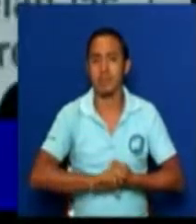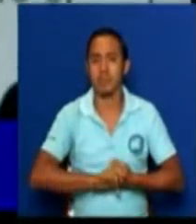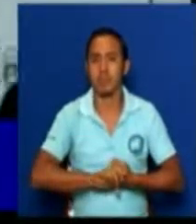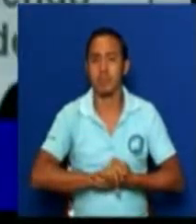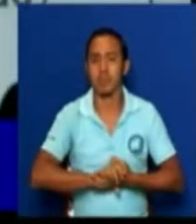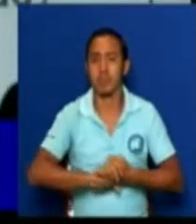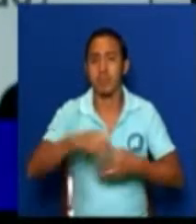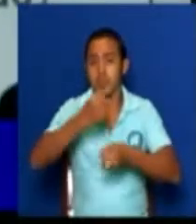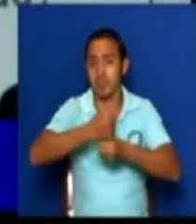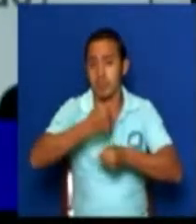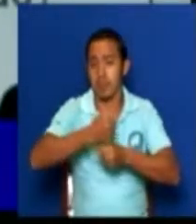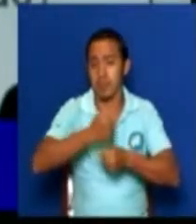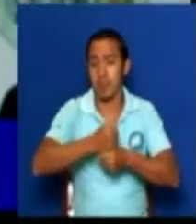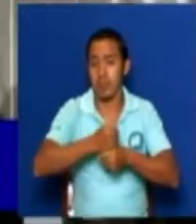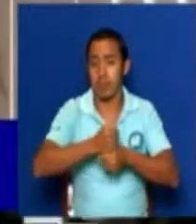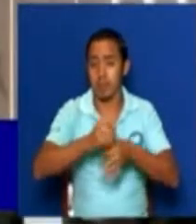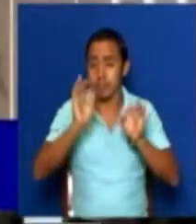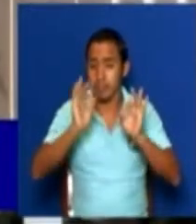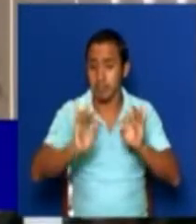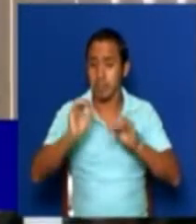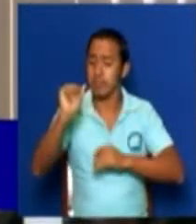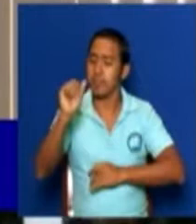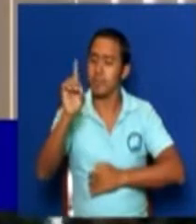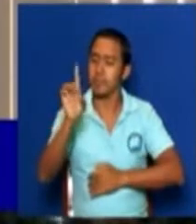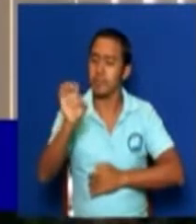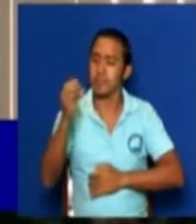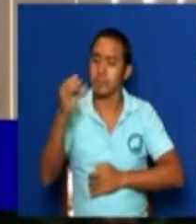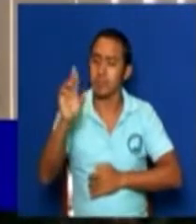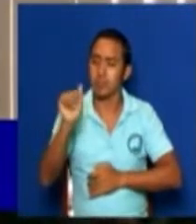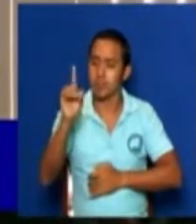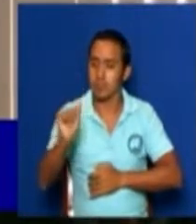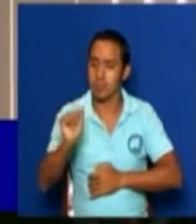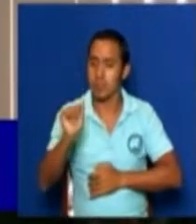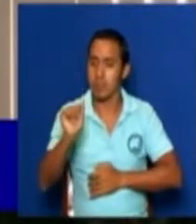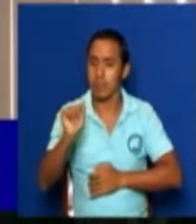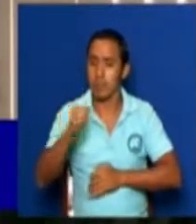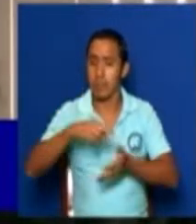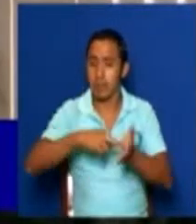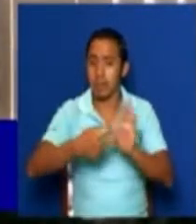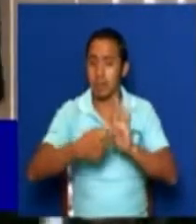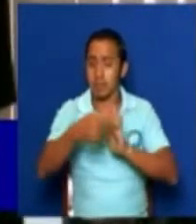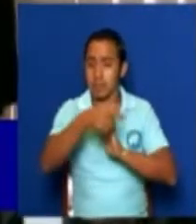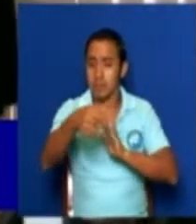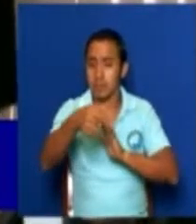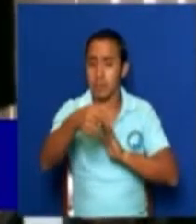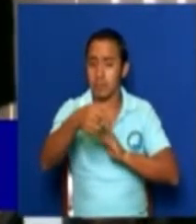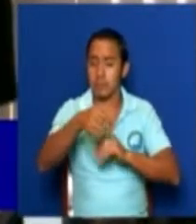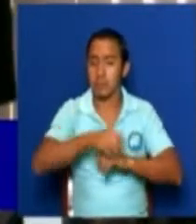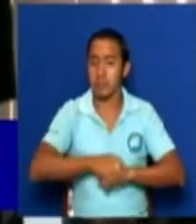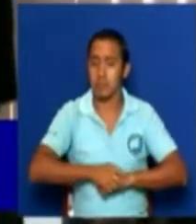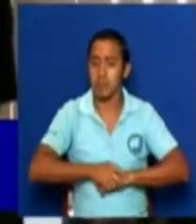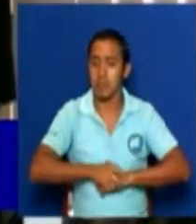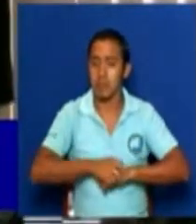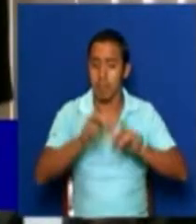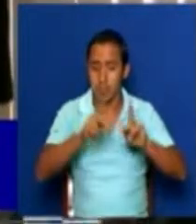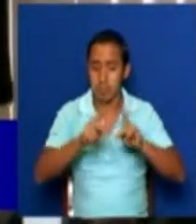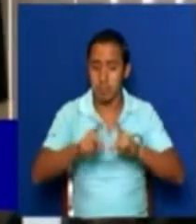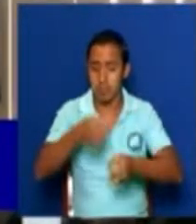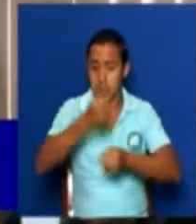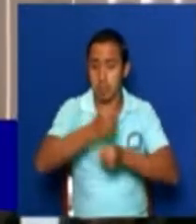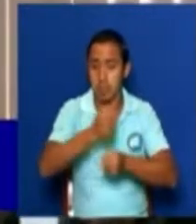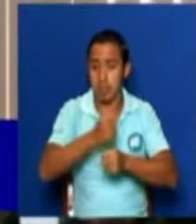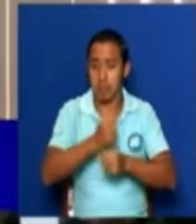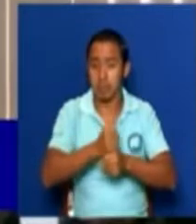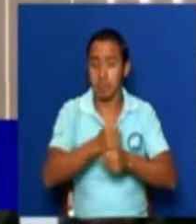La ocupación adecuada, es decir, donde tenemos una, las personas ocupando un